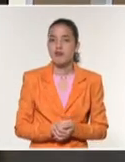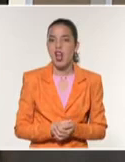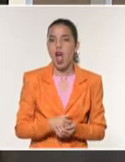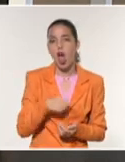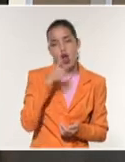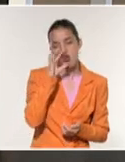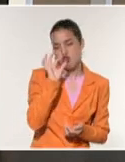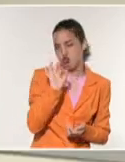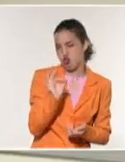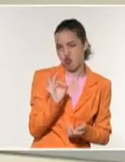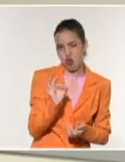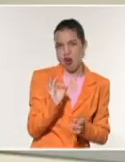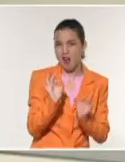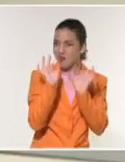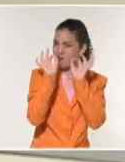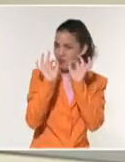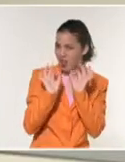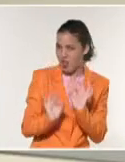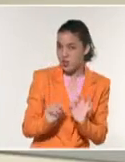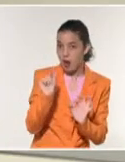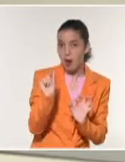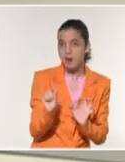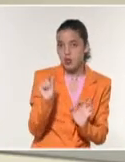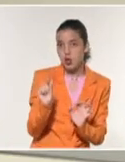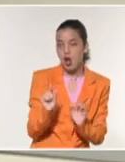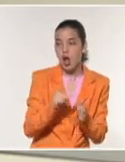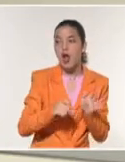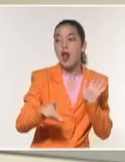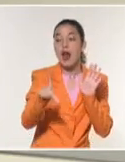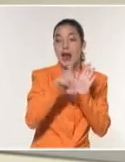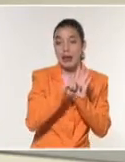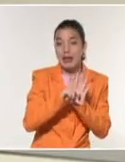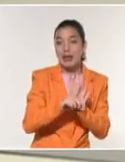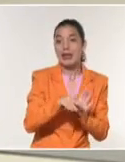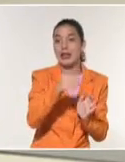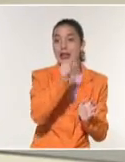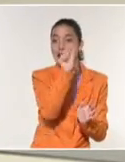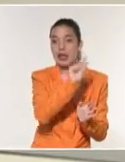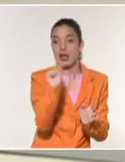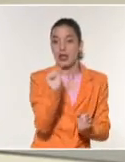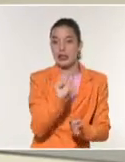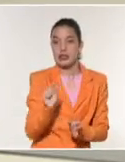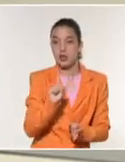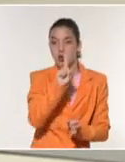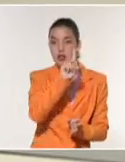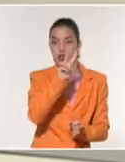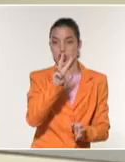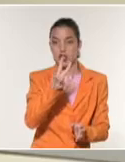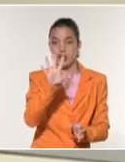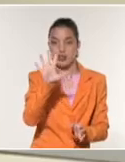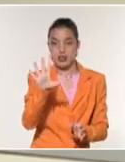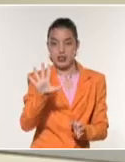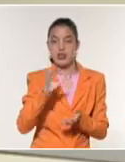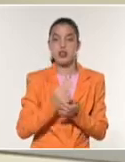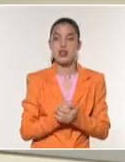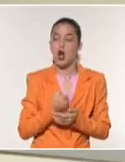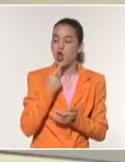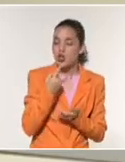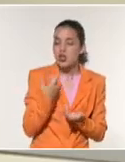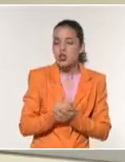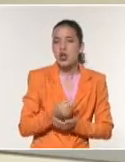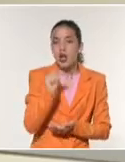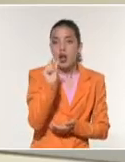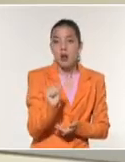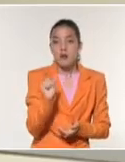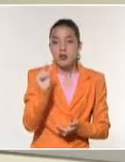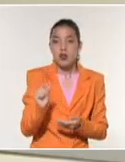para esta persona. Es que la ley en el artículo 135 establece que las personas cuando están sujetas a